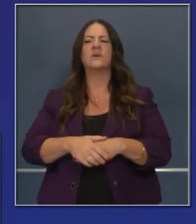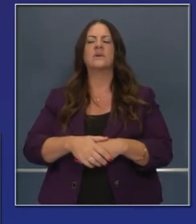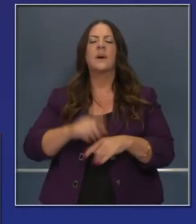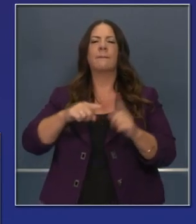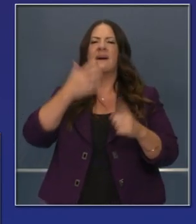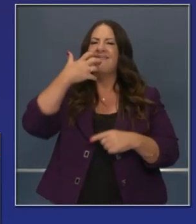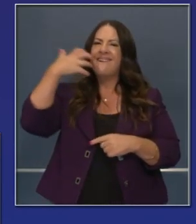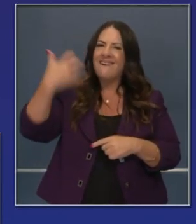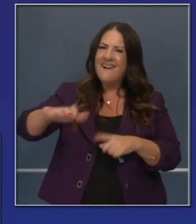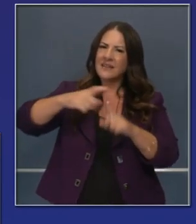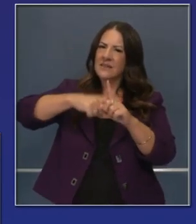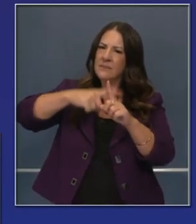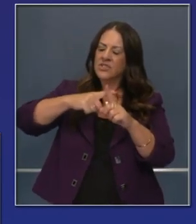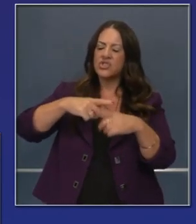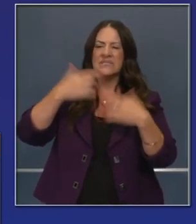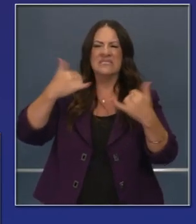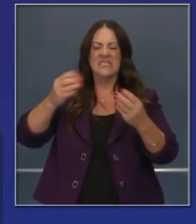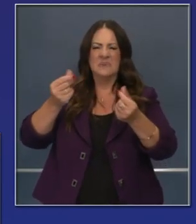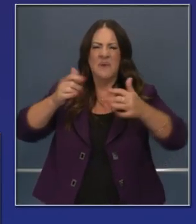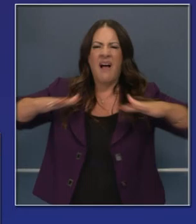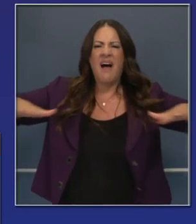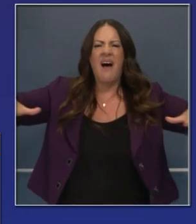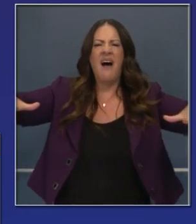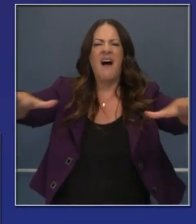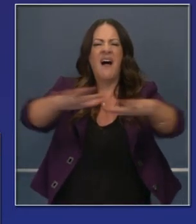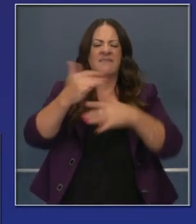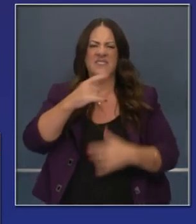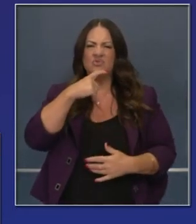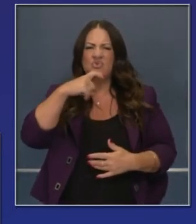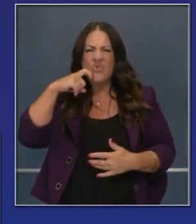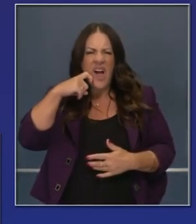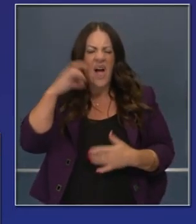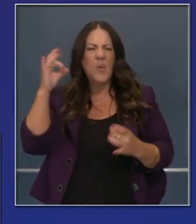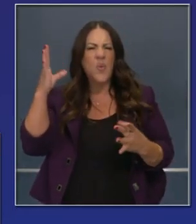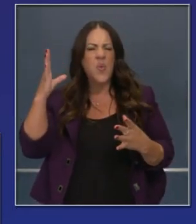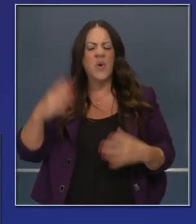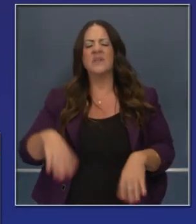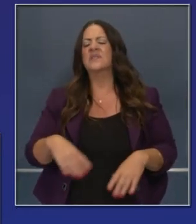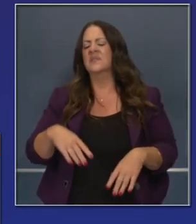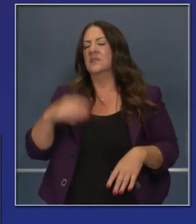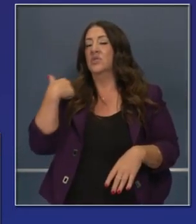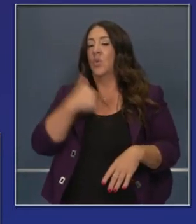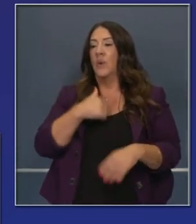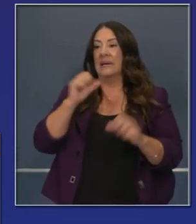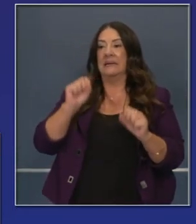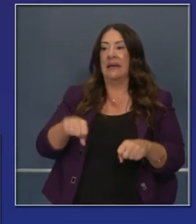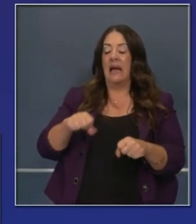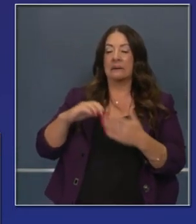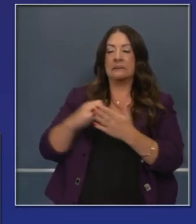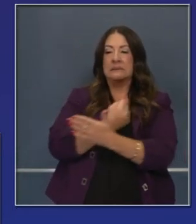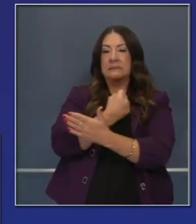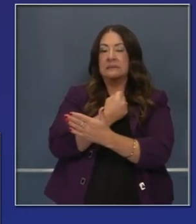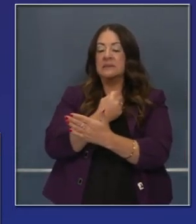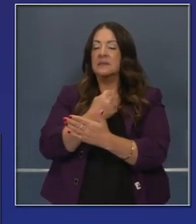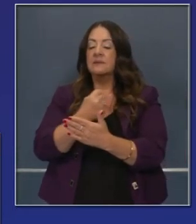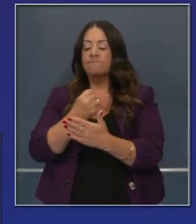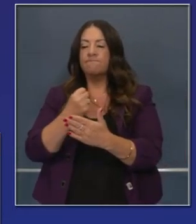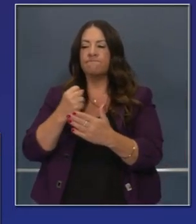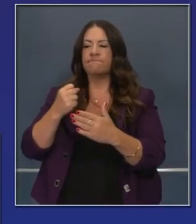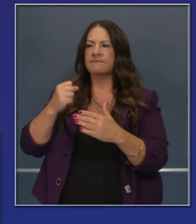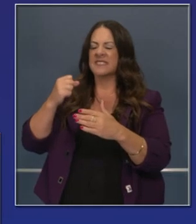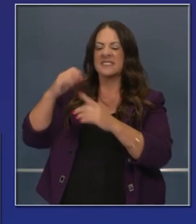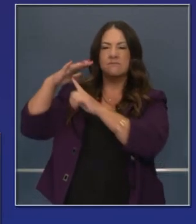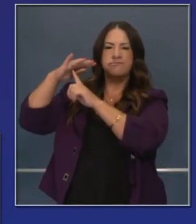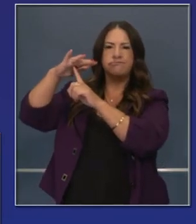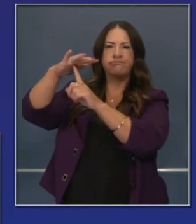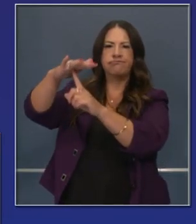pasar el resto del día, las temperaturas están muy altas, condiciones muy secas y tenemos una leve